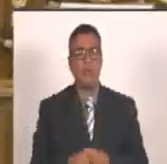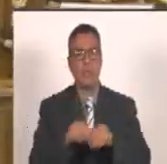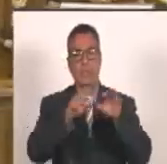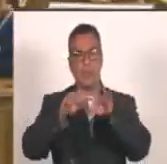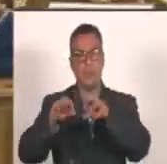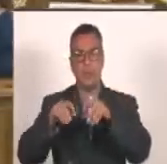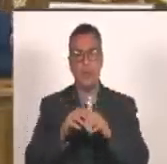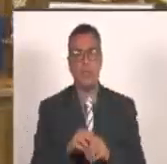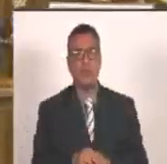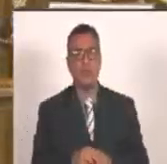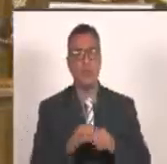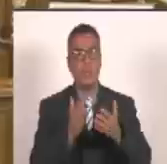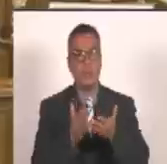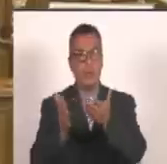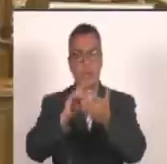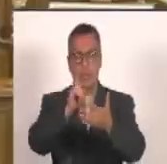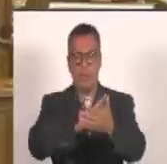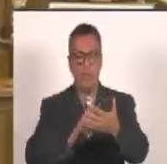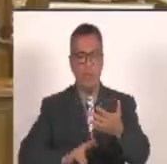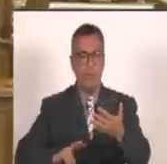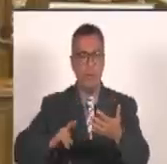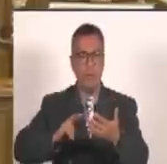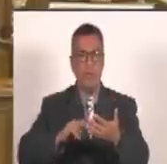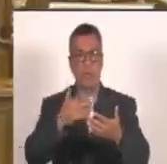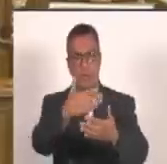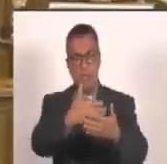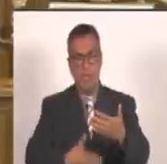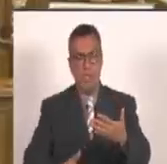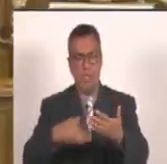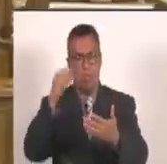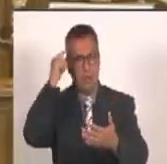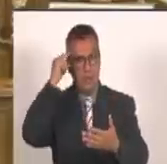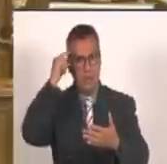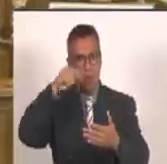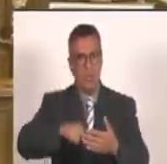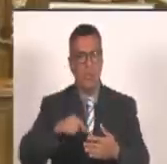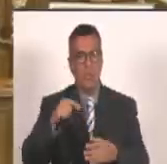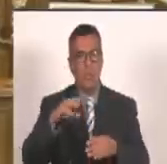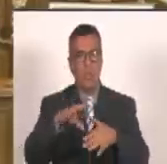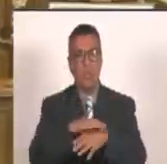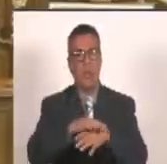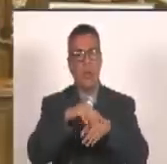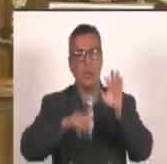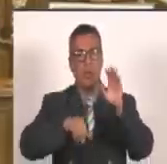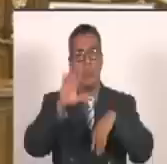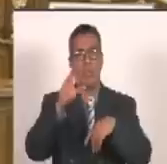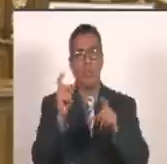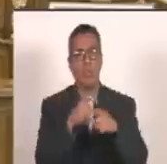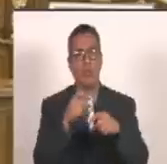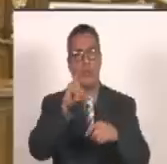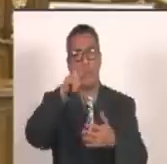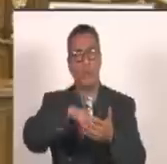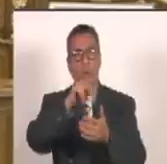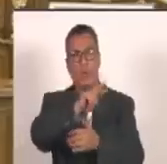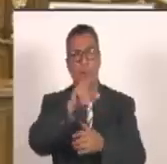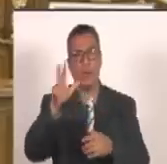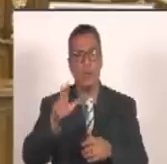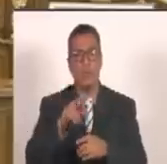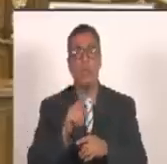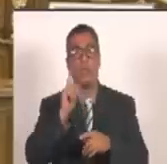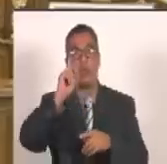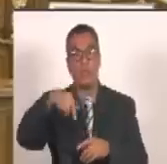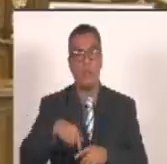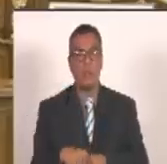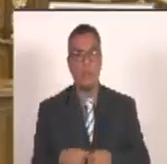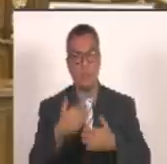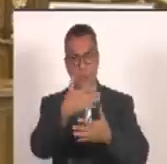Ciudadana secretaria, sírvase dar lectura al acta de la sesión ordinaria del día martes 15 de agosto de 2023, así